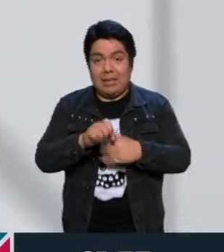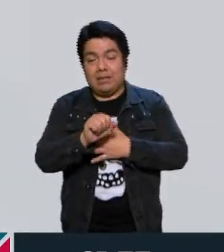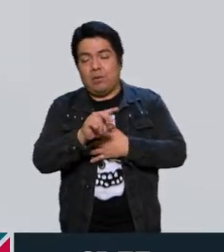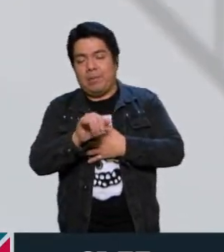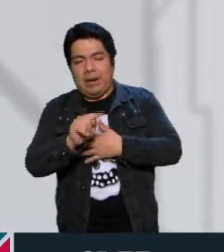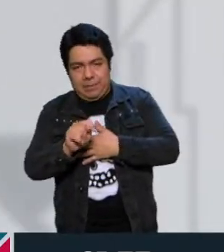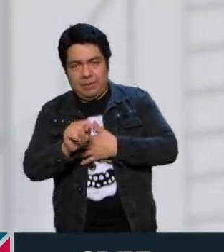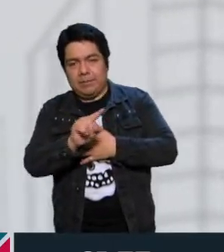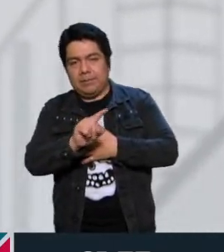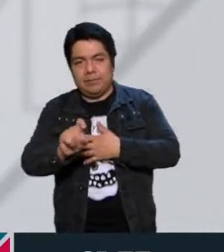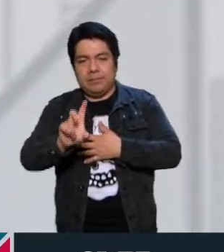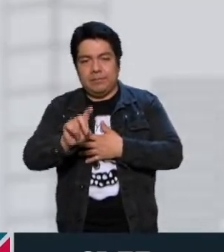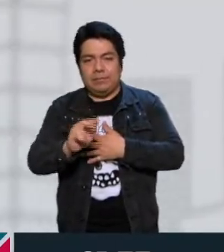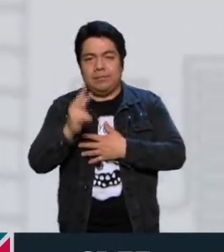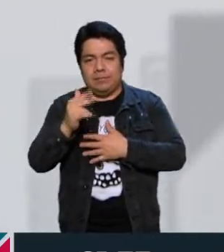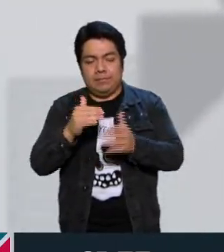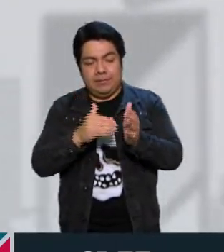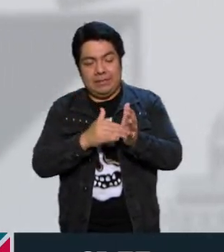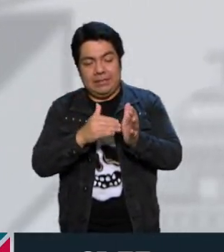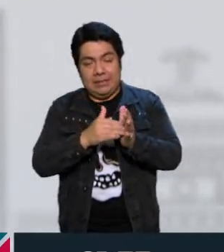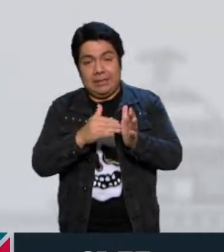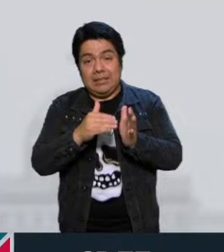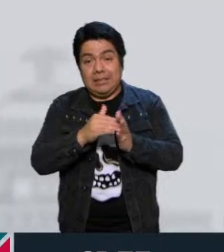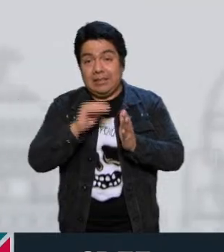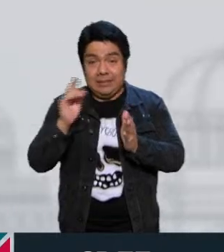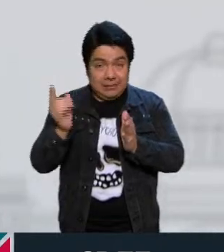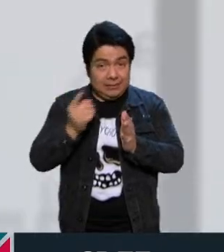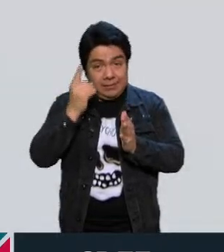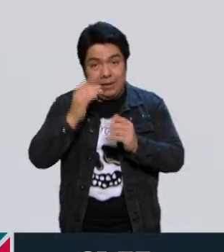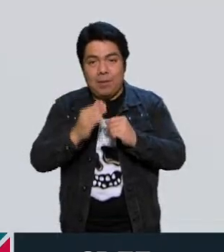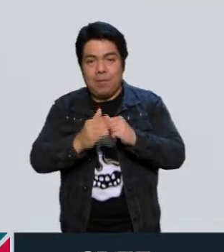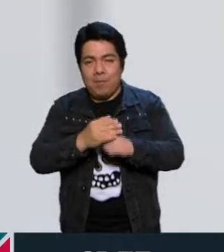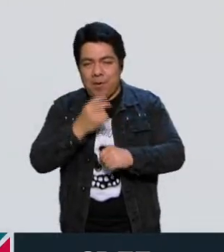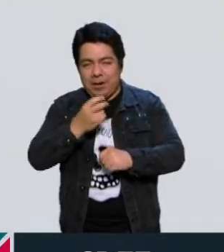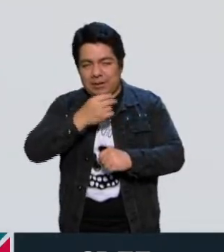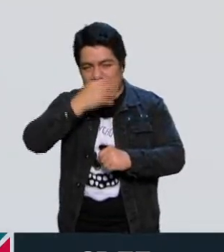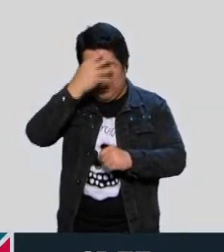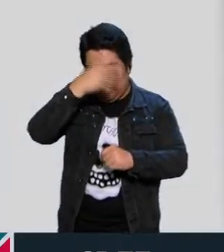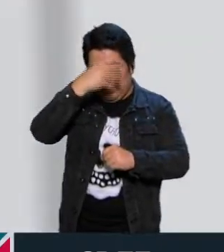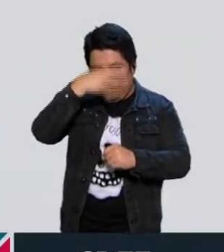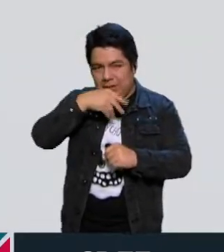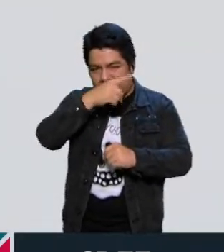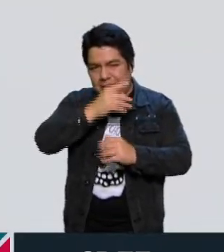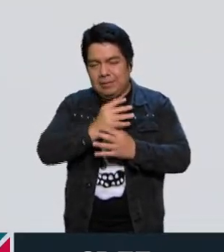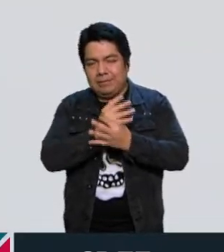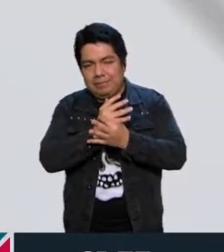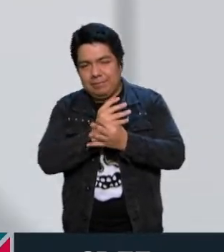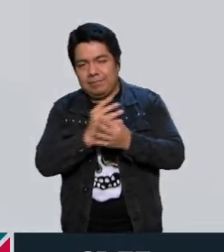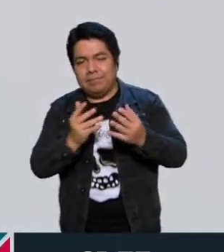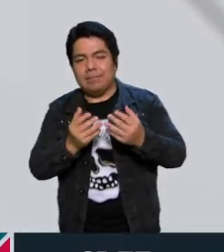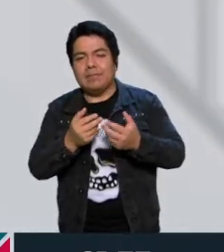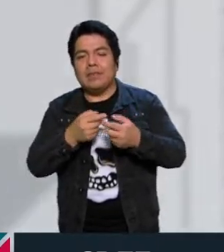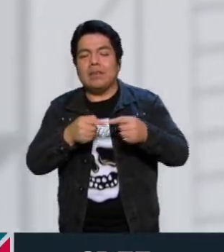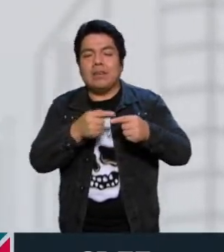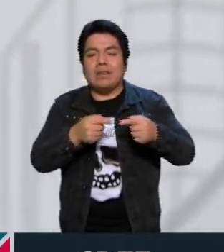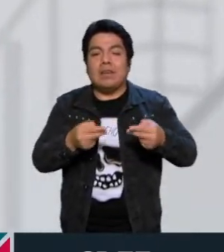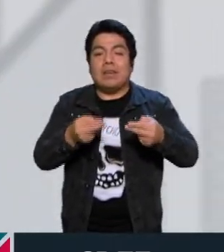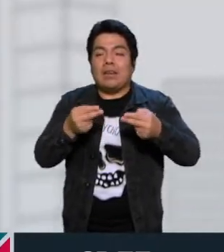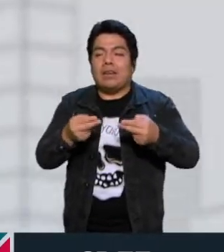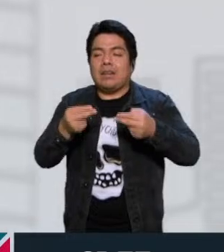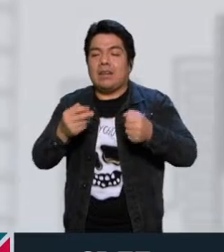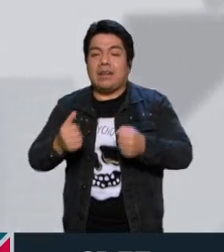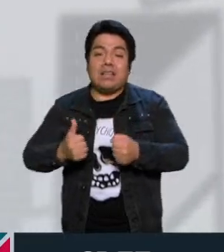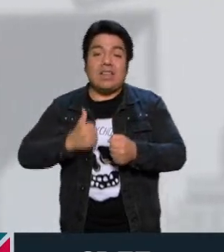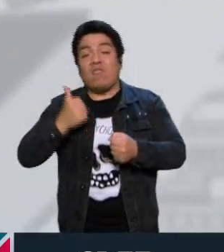unos 138 mil millones de dólares. Quizás por eso Donald Trump trae este discurso de que los socios comerciales se aprovechan de la buena